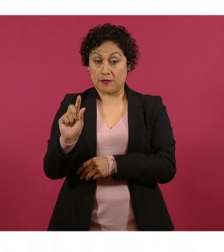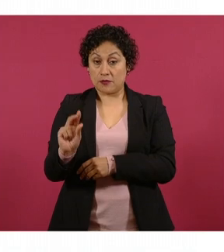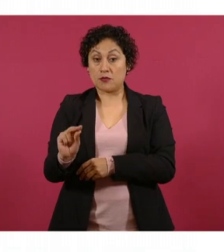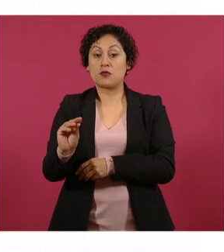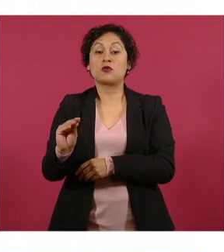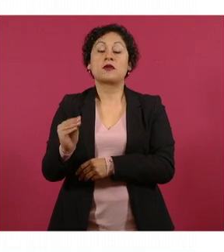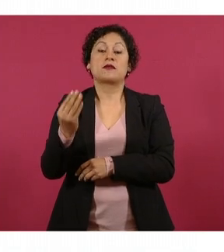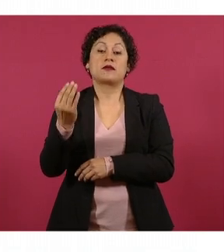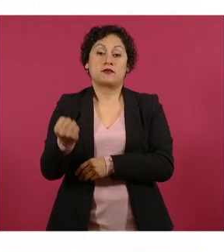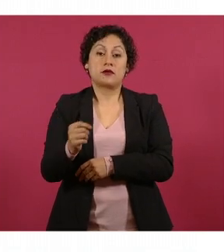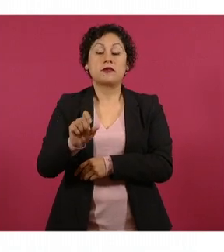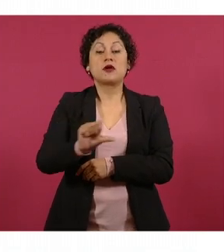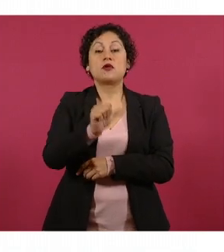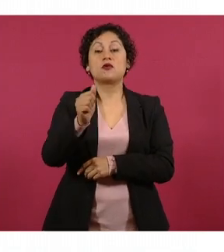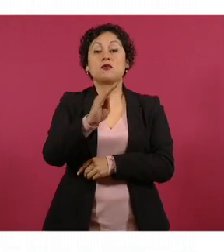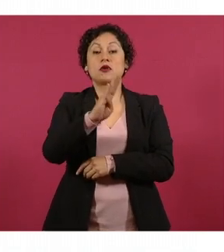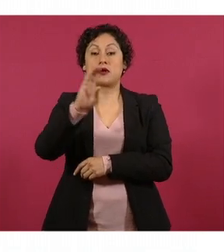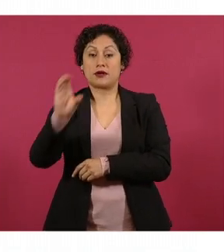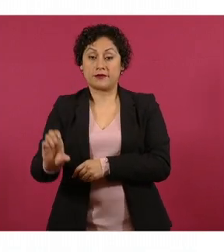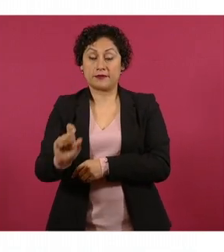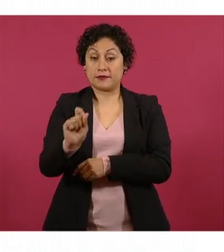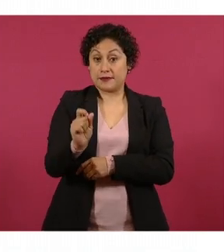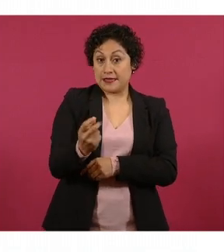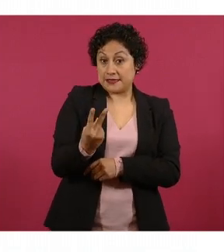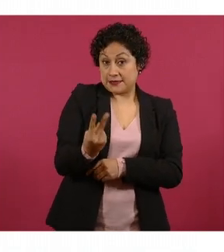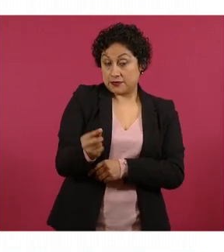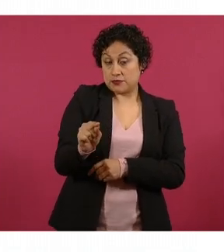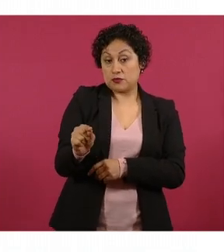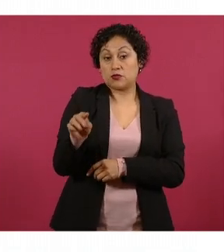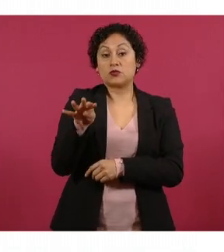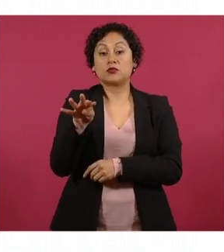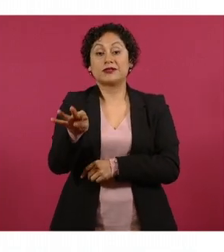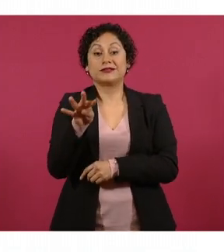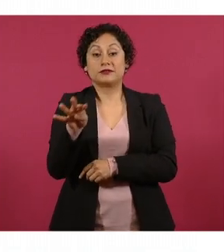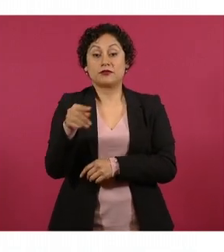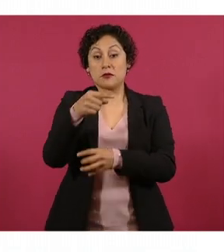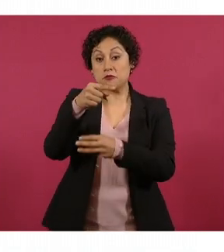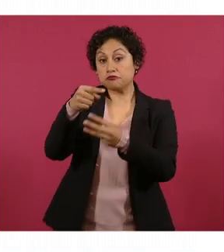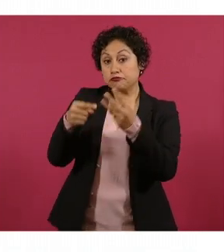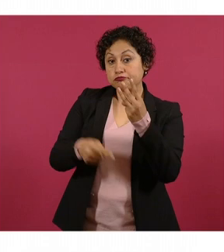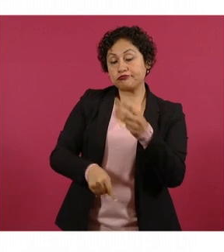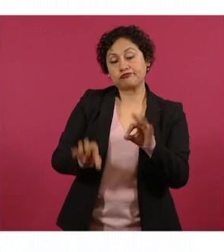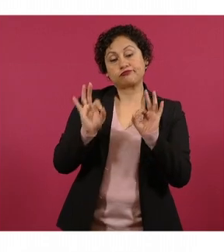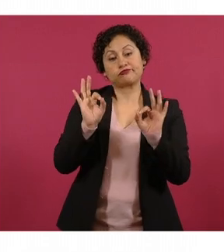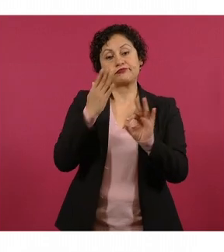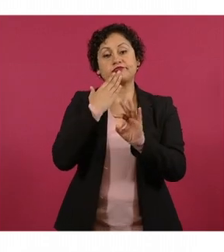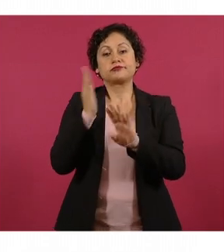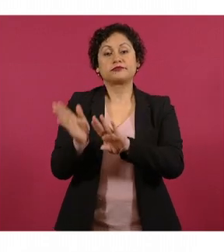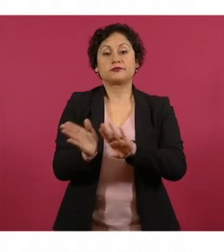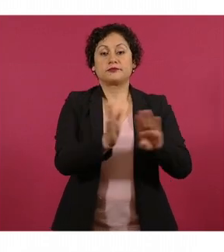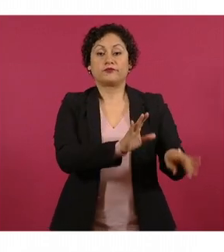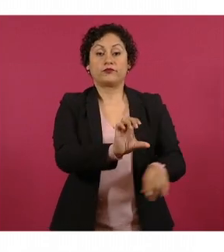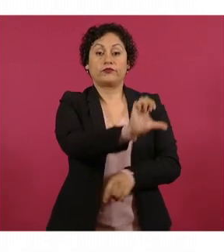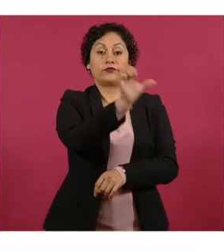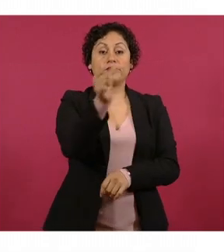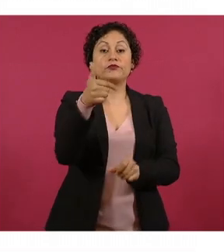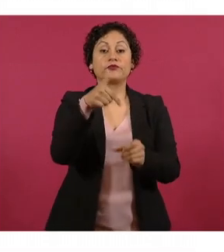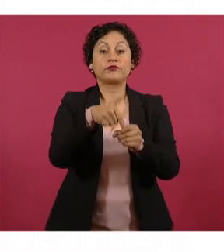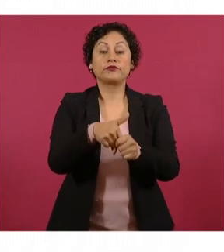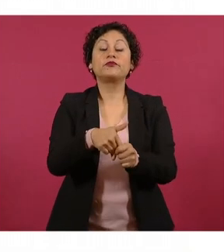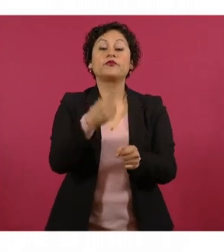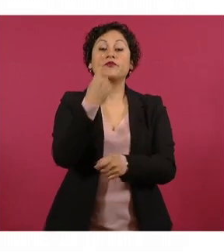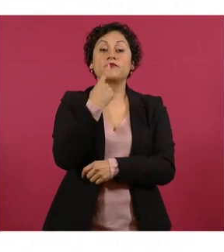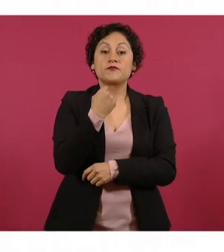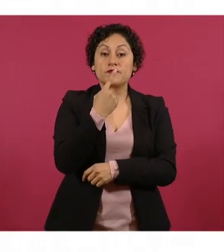Tesoro, en Baja California Sur, en 22 pesos con 19 centavos. En el caso de la gasolina premium,